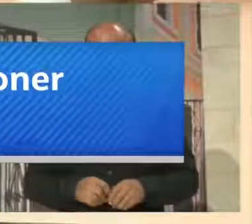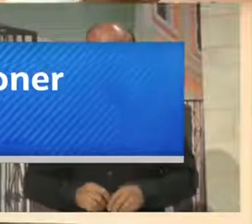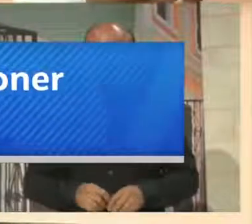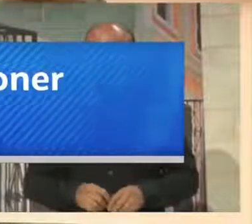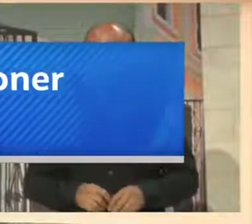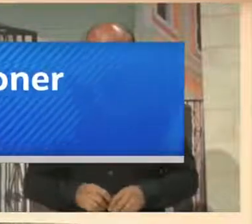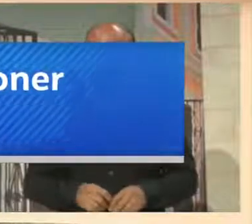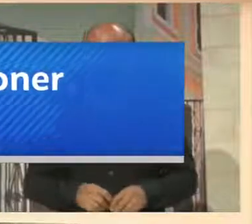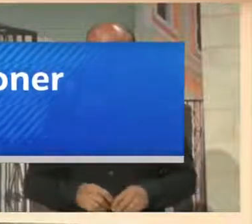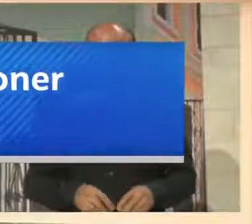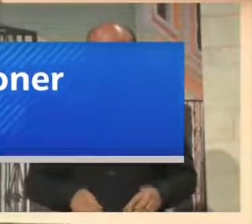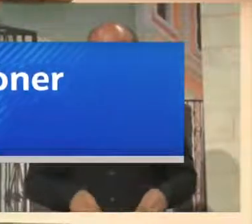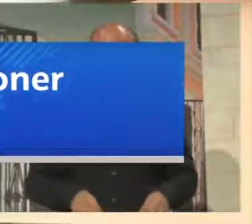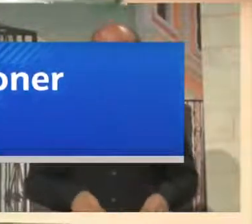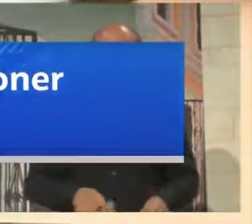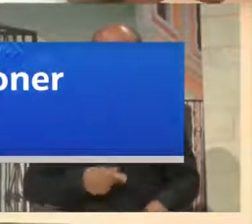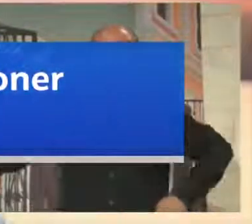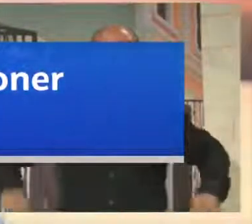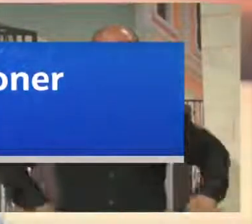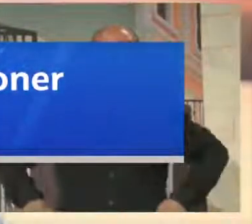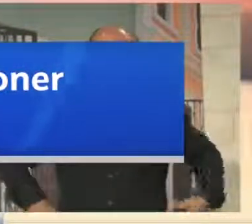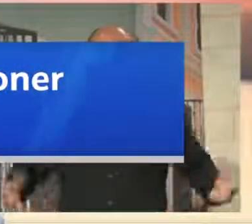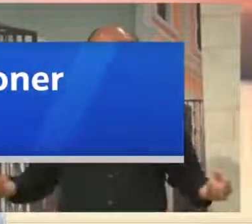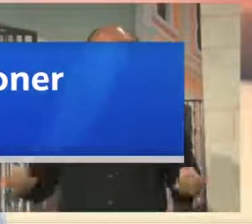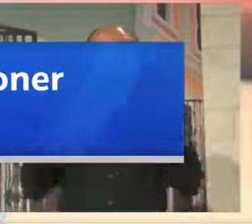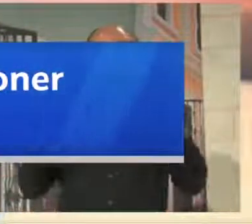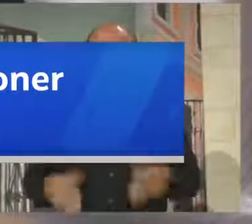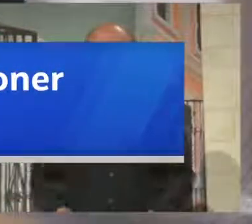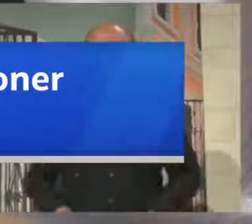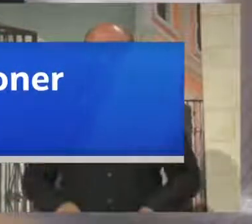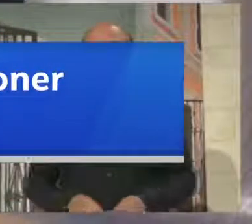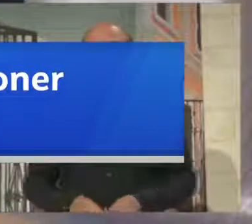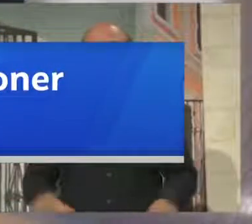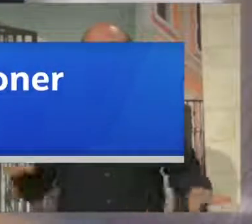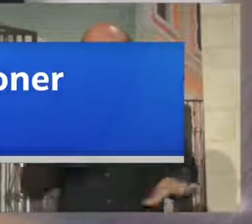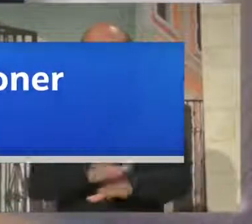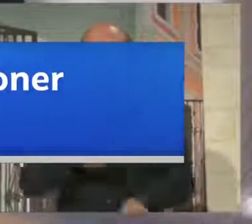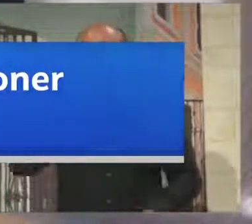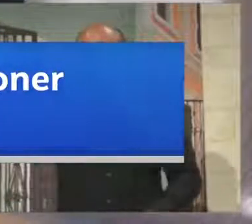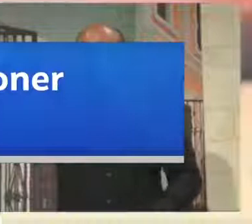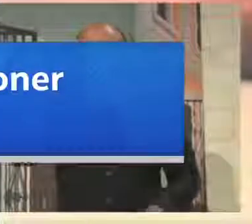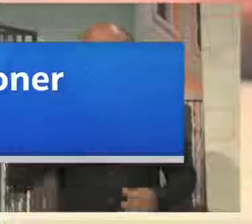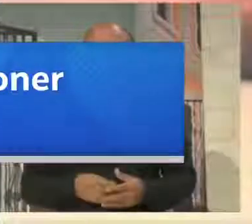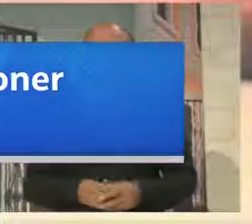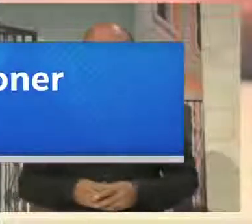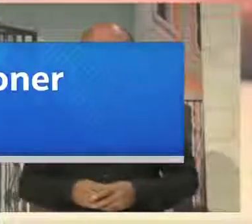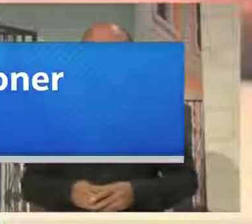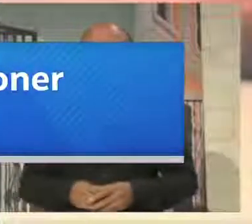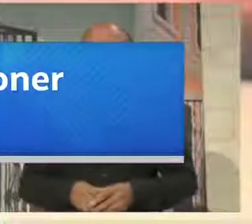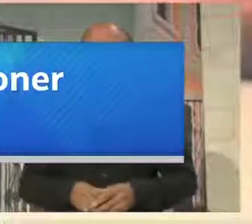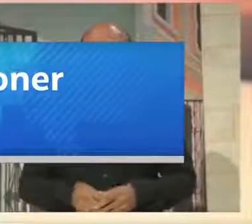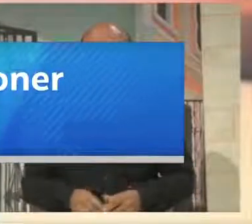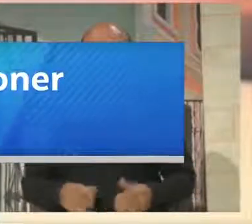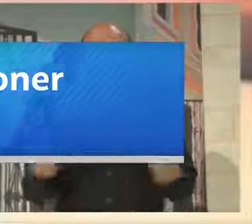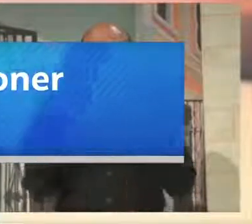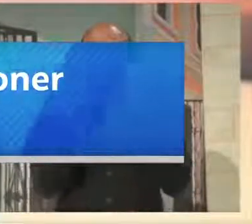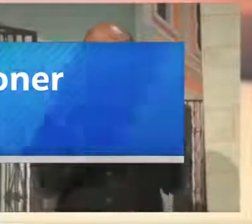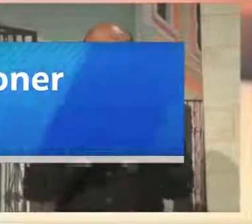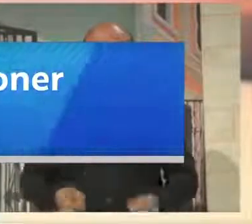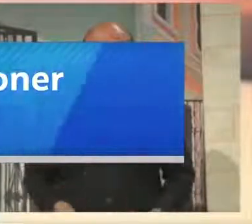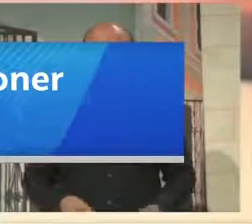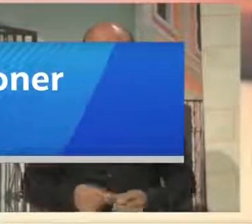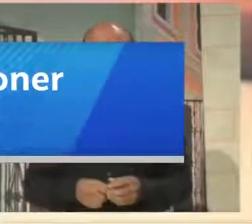parte médica, educativa y terapéutica, así como actividades artísticas e internado. Este centro facilitará las